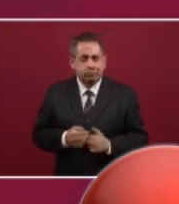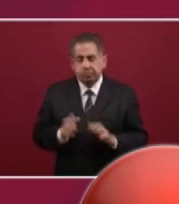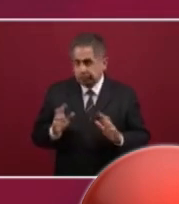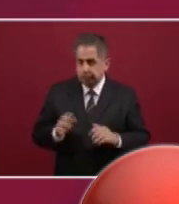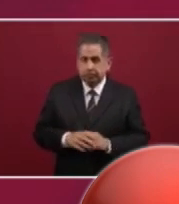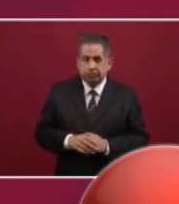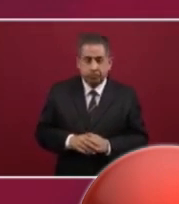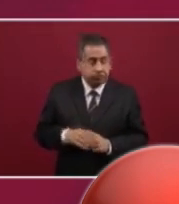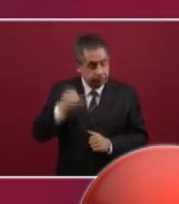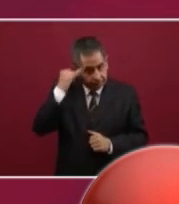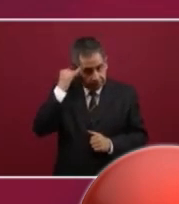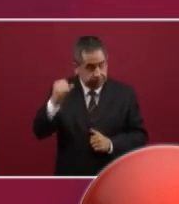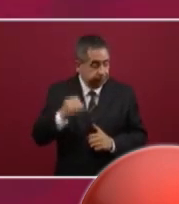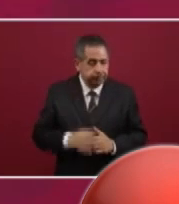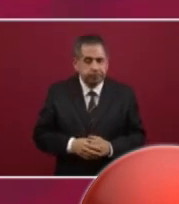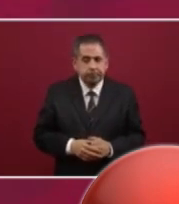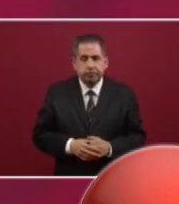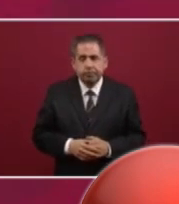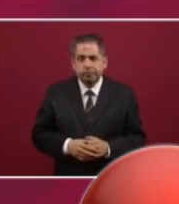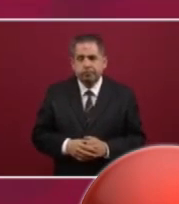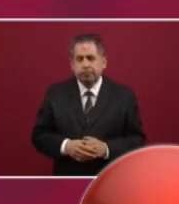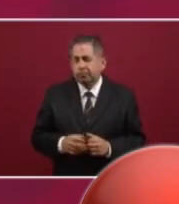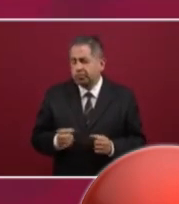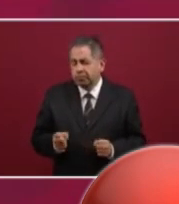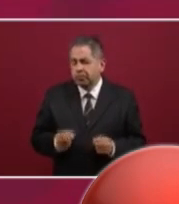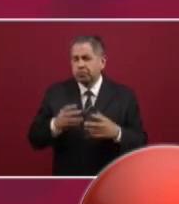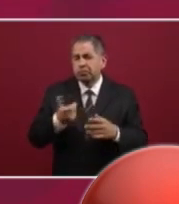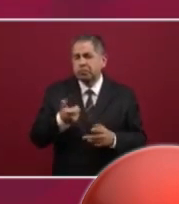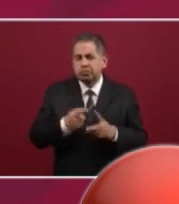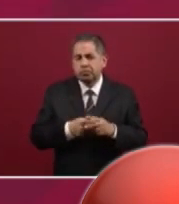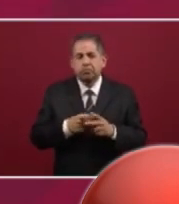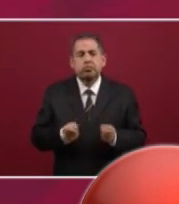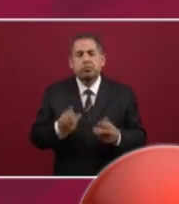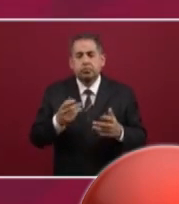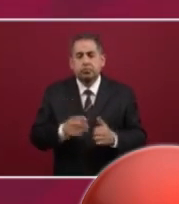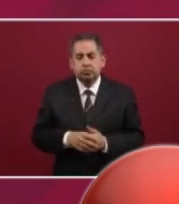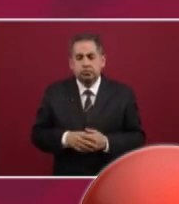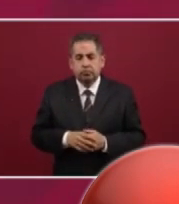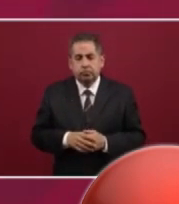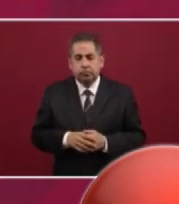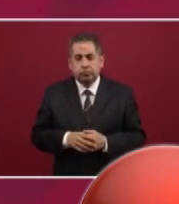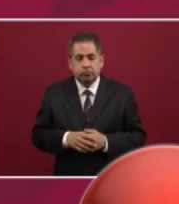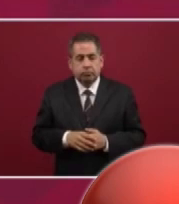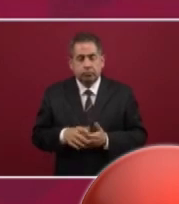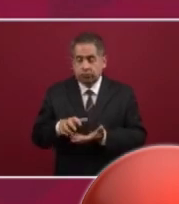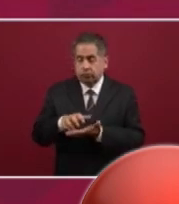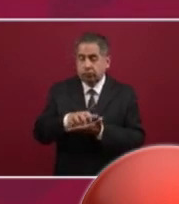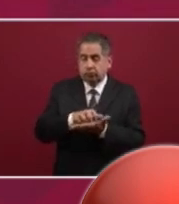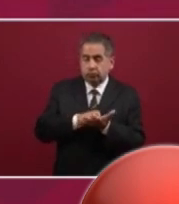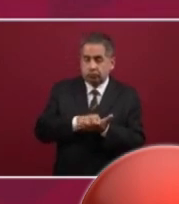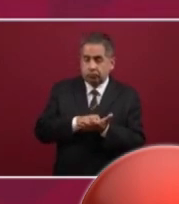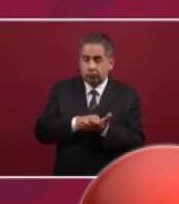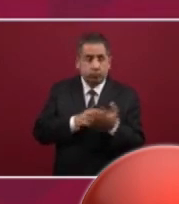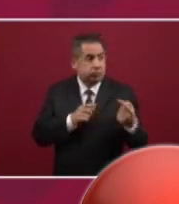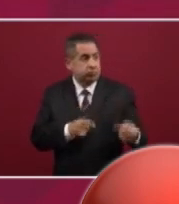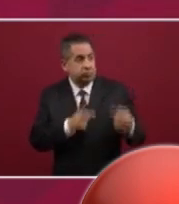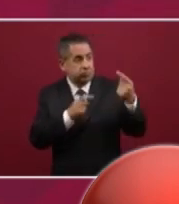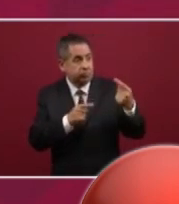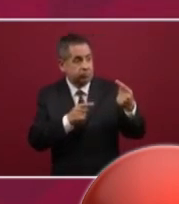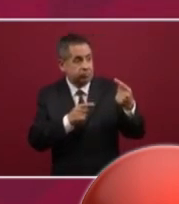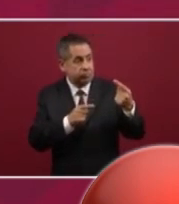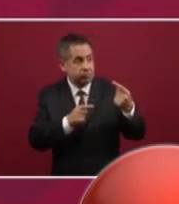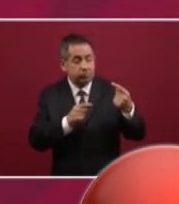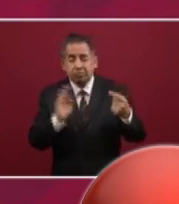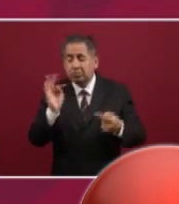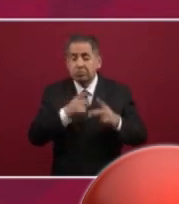bueno, imagínense cuánto nos estamos ahorrando por evitar la crisis.